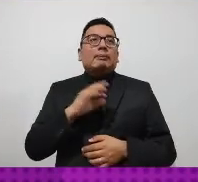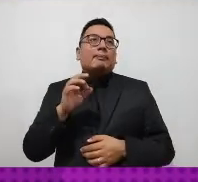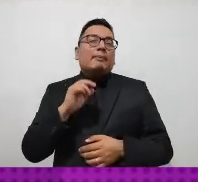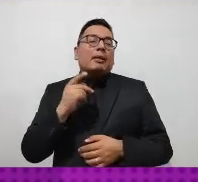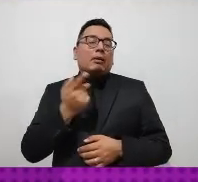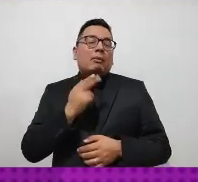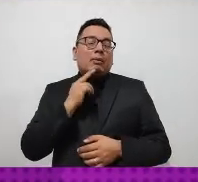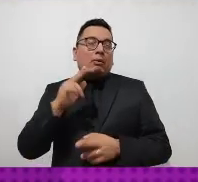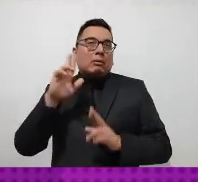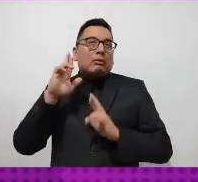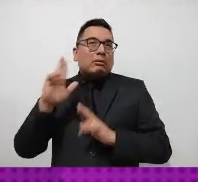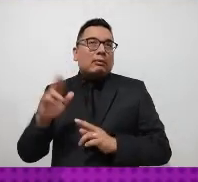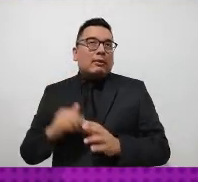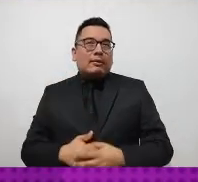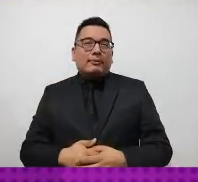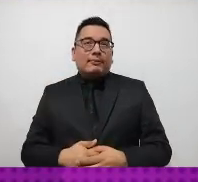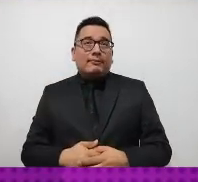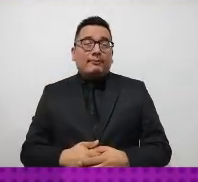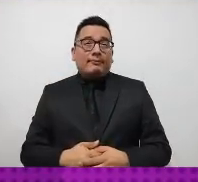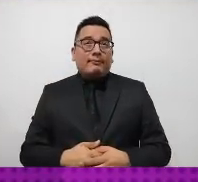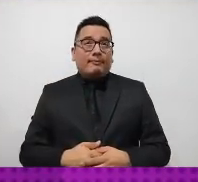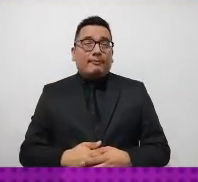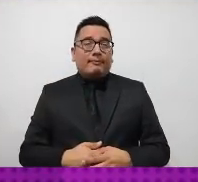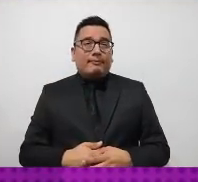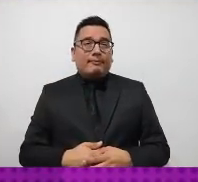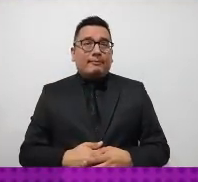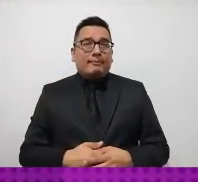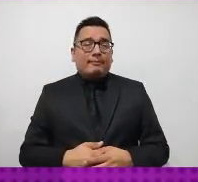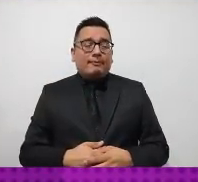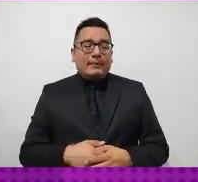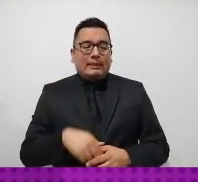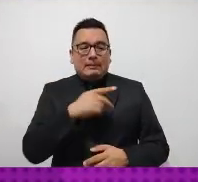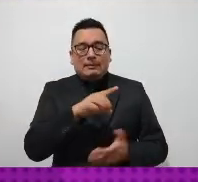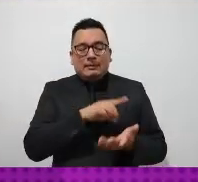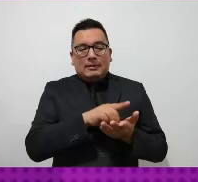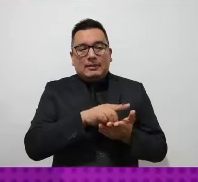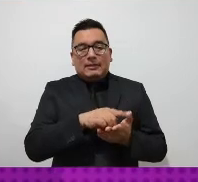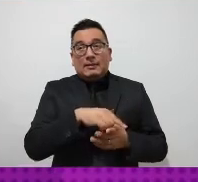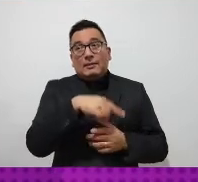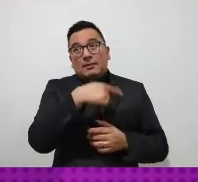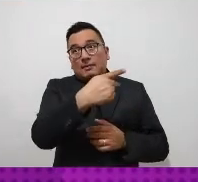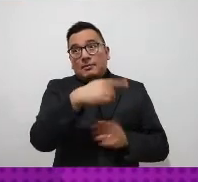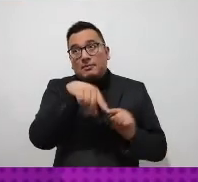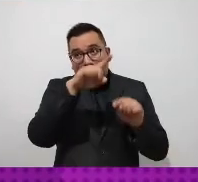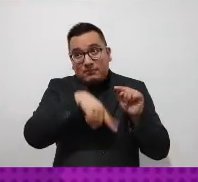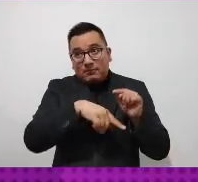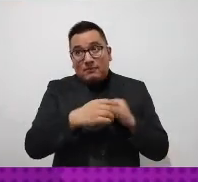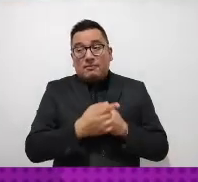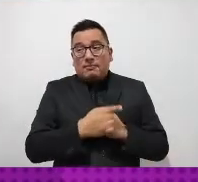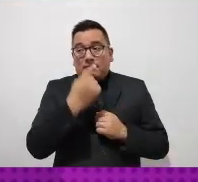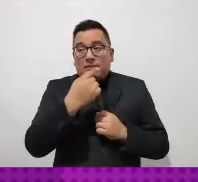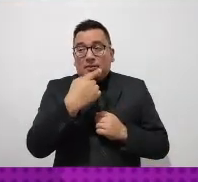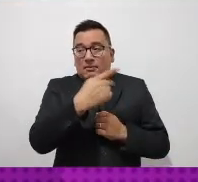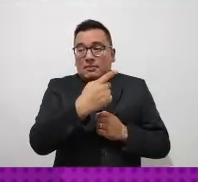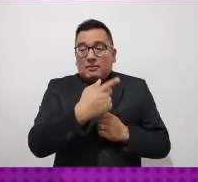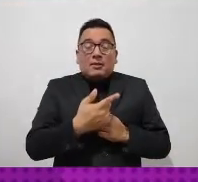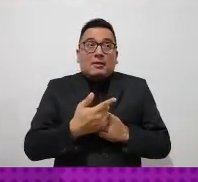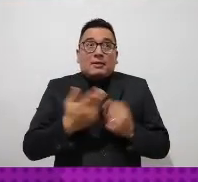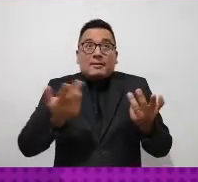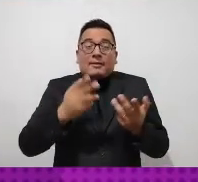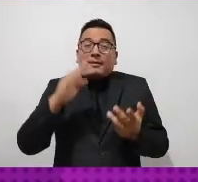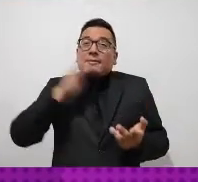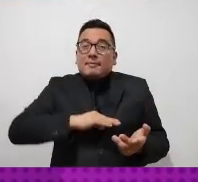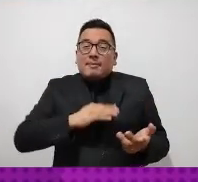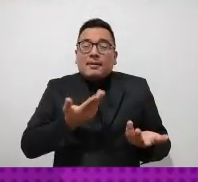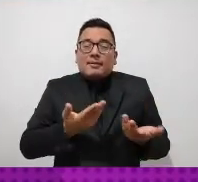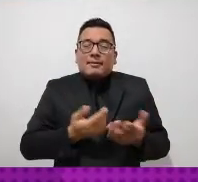efectivamente sí se sanciona y que van a ser coartados también en sus derechos político-electorales, que obviamente pues es una consecuencia